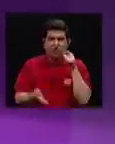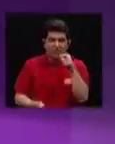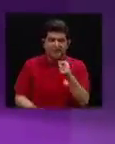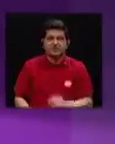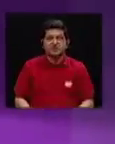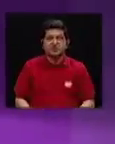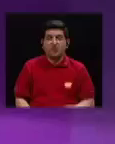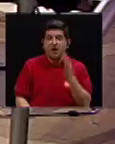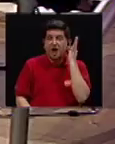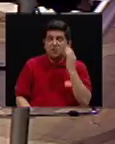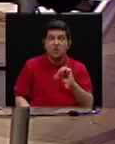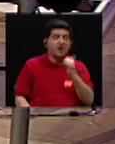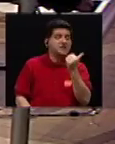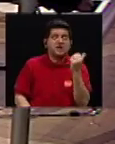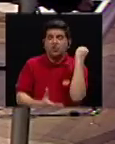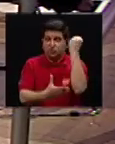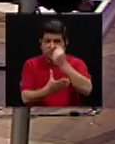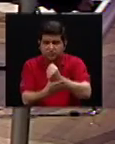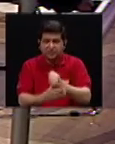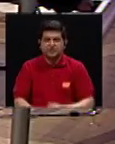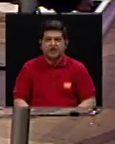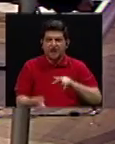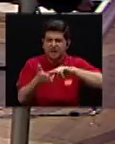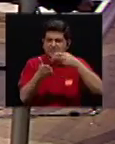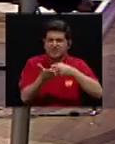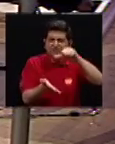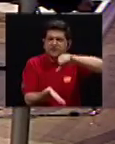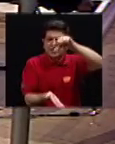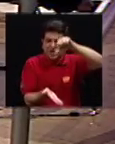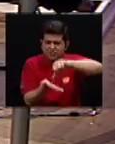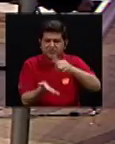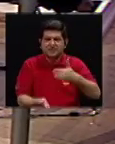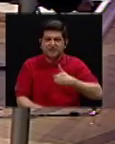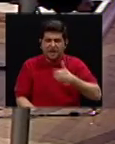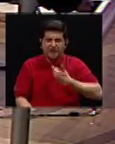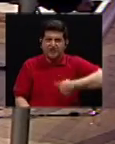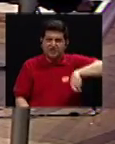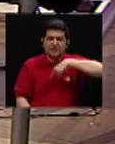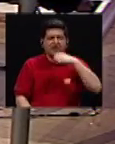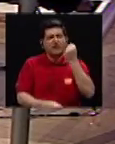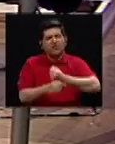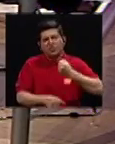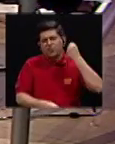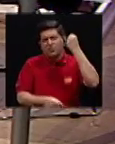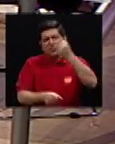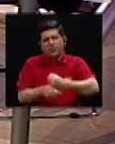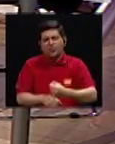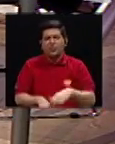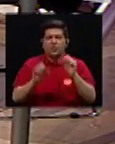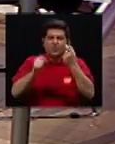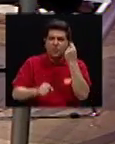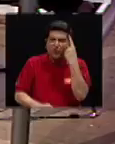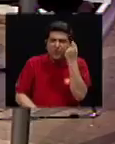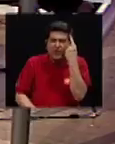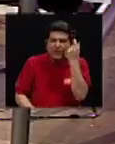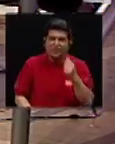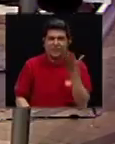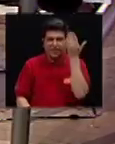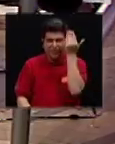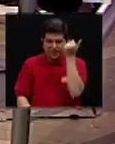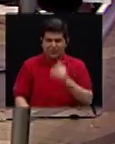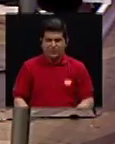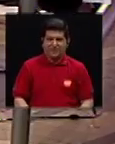entonces ahí hay significados que son muy centrales y que tenemos que todavía mucho trabajo para llegar a entender por qué Por